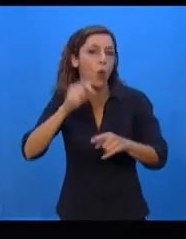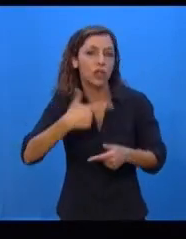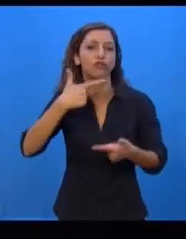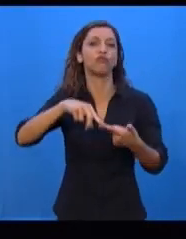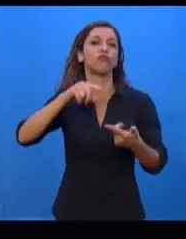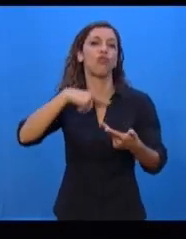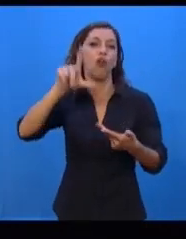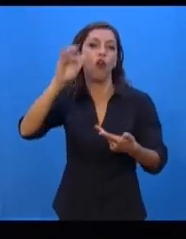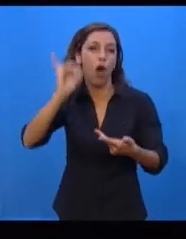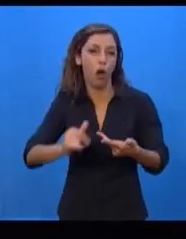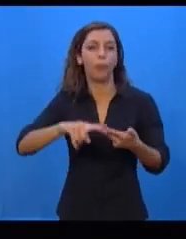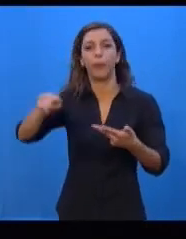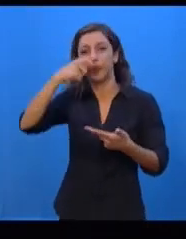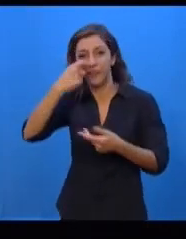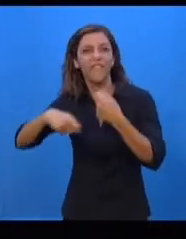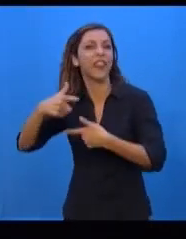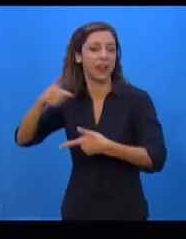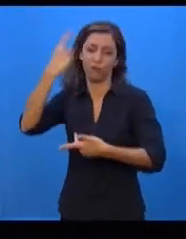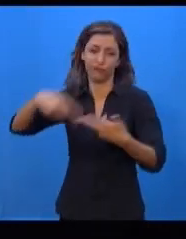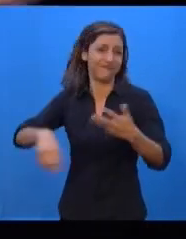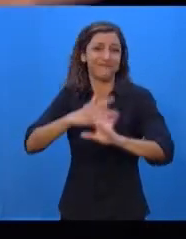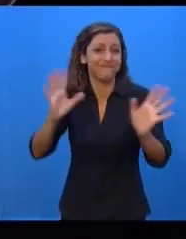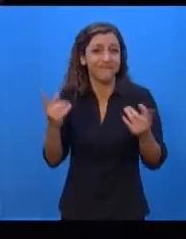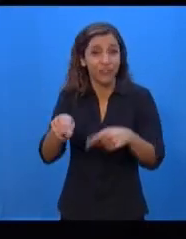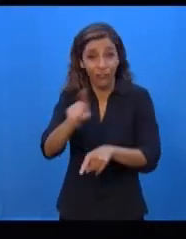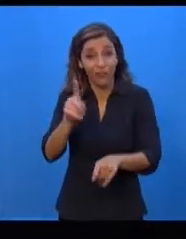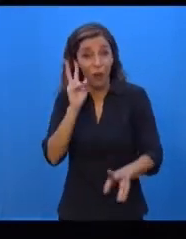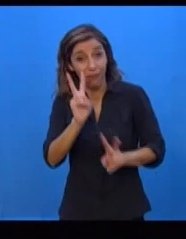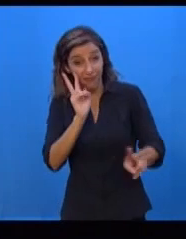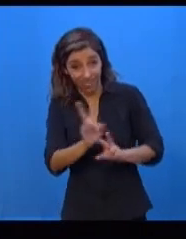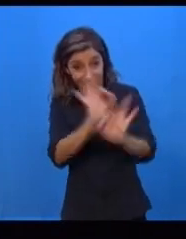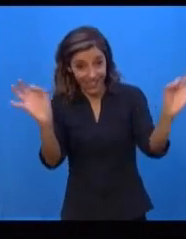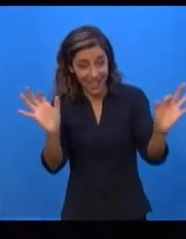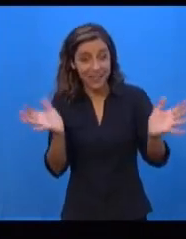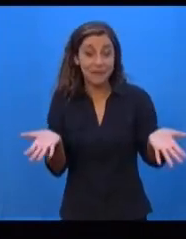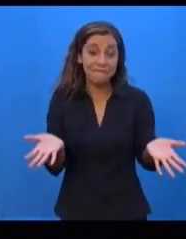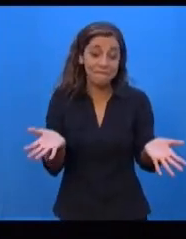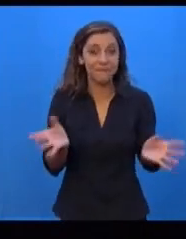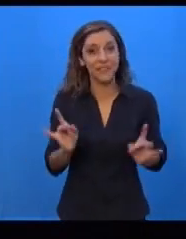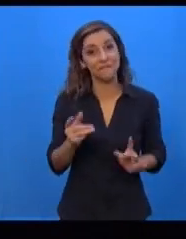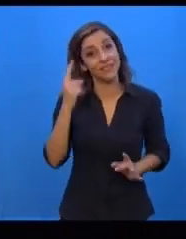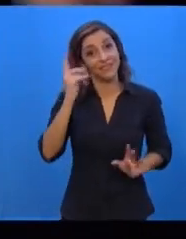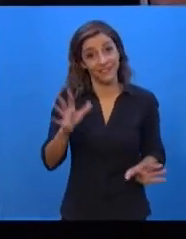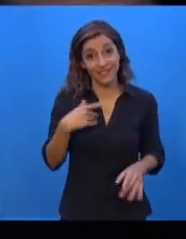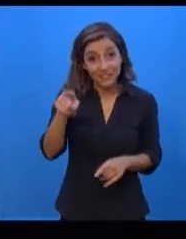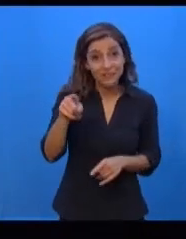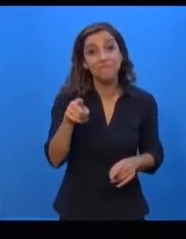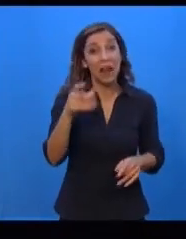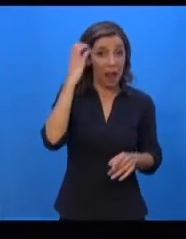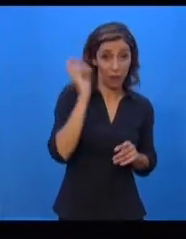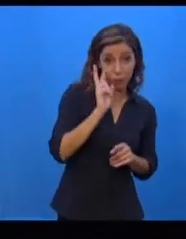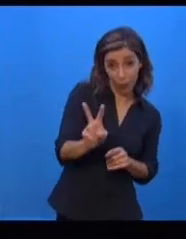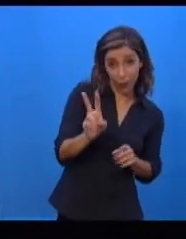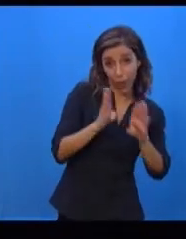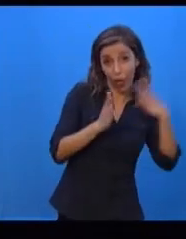efedrina. Como decía Esper, es difícil creer, ¿no?, que usted no vio nada. Los vio la baña del otro lado de la calle y usted en la oficina al lado